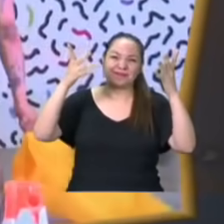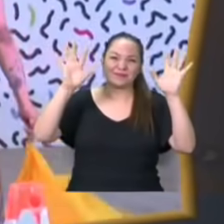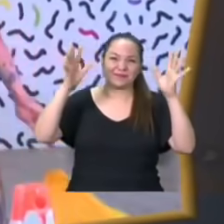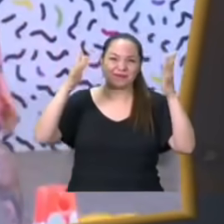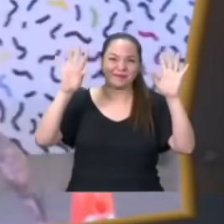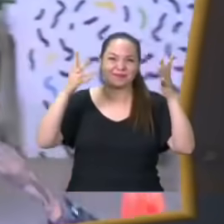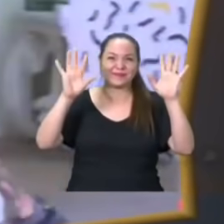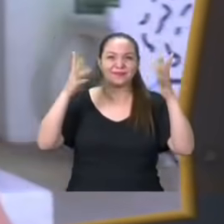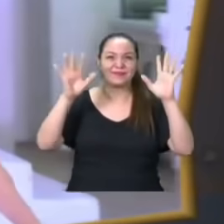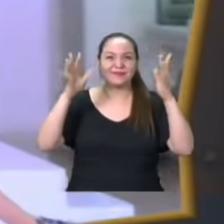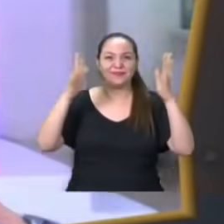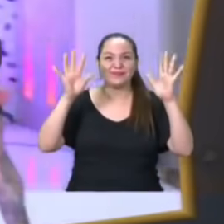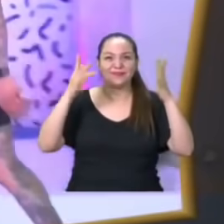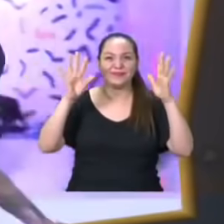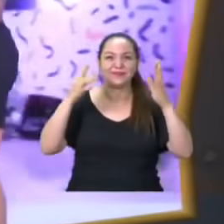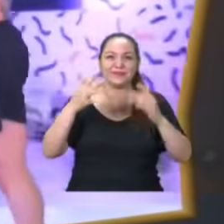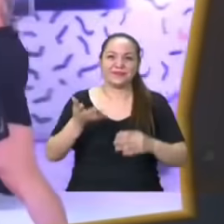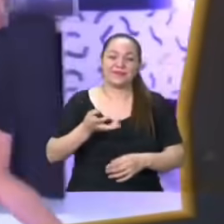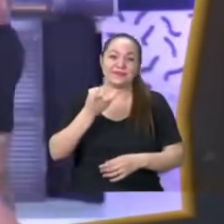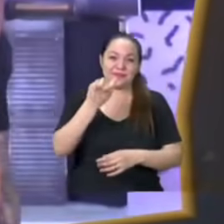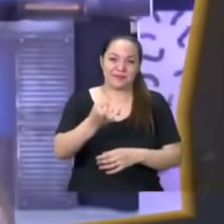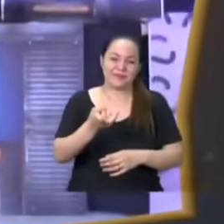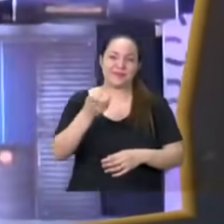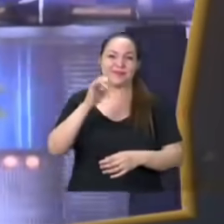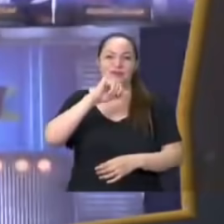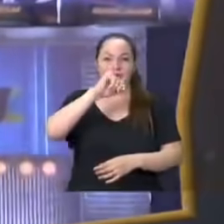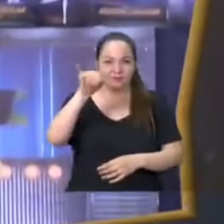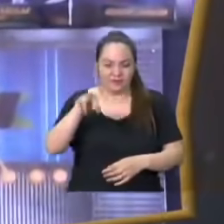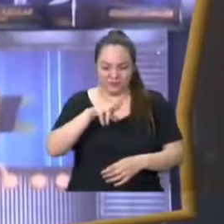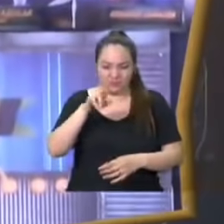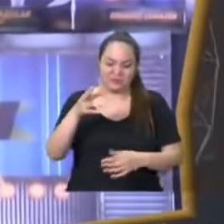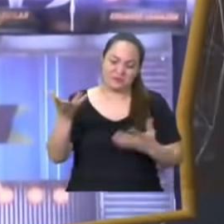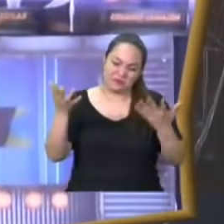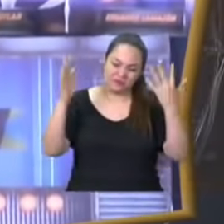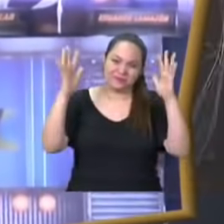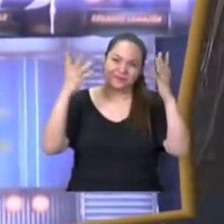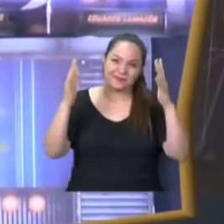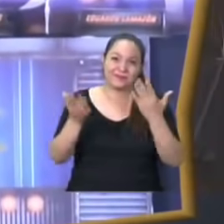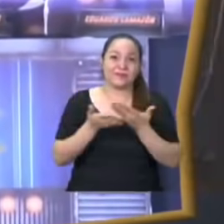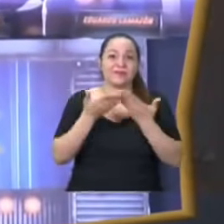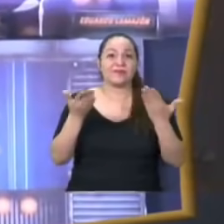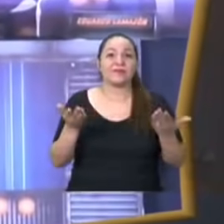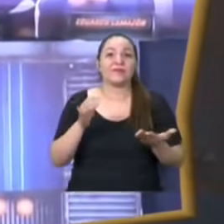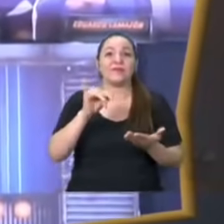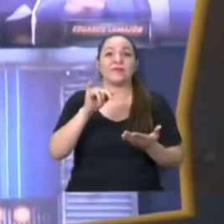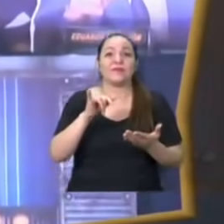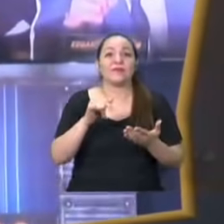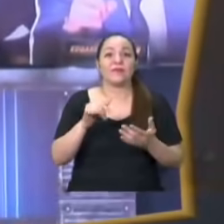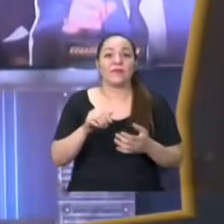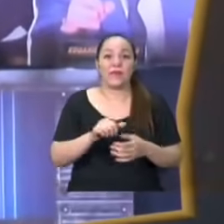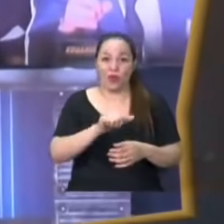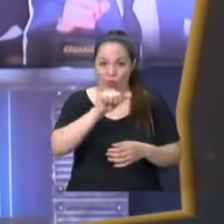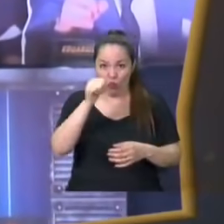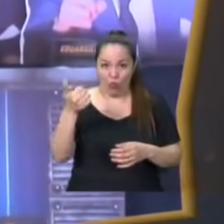Muy bien, pues. Un aplauso para Junior, hombre. Venga, venga, venga, ánimo. Ahora sí, vamos con otro